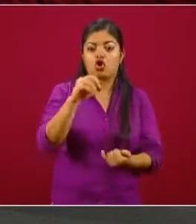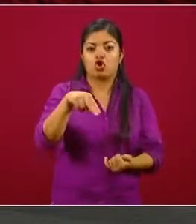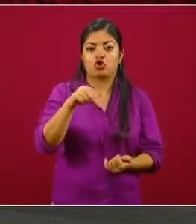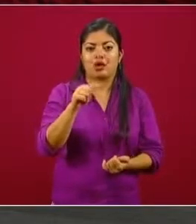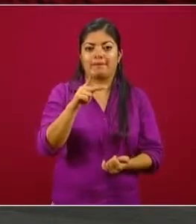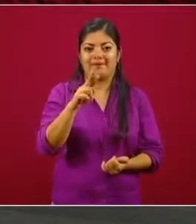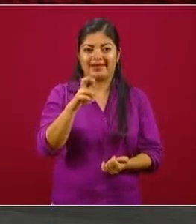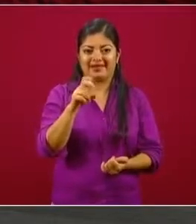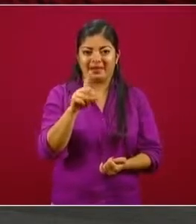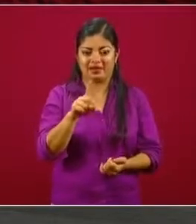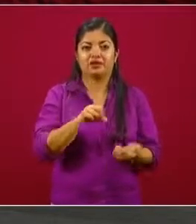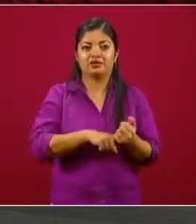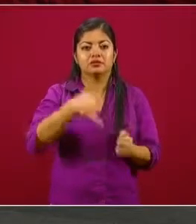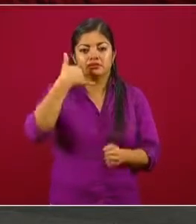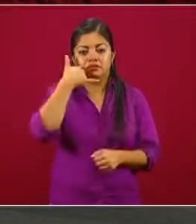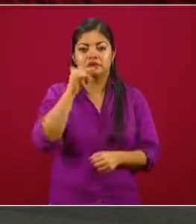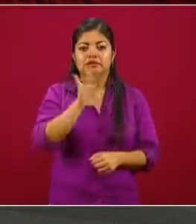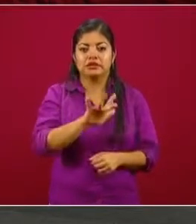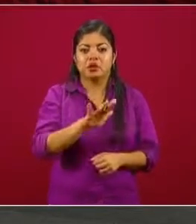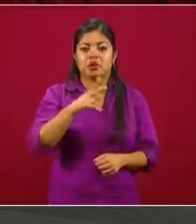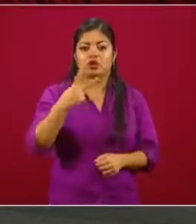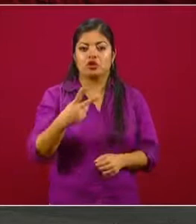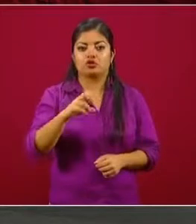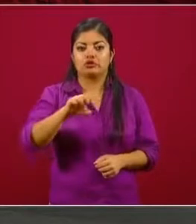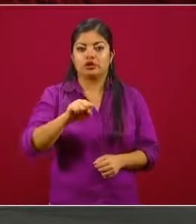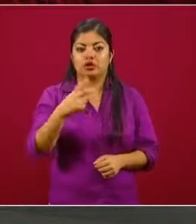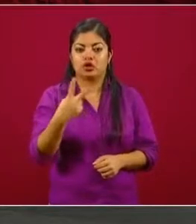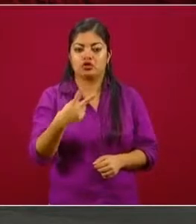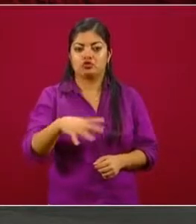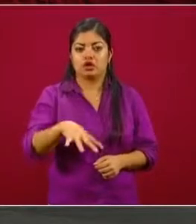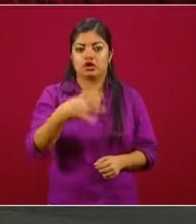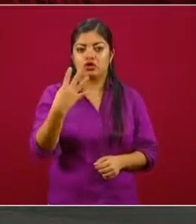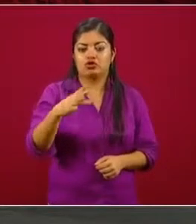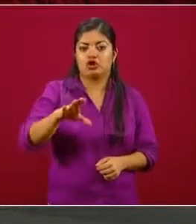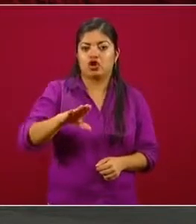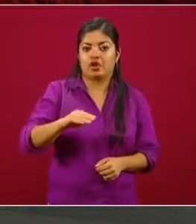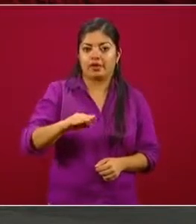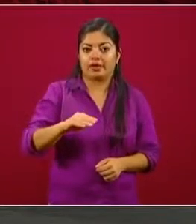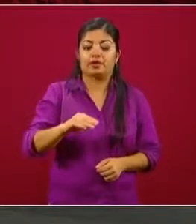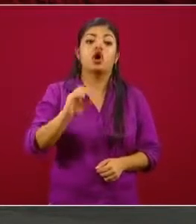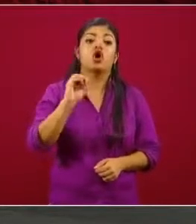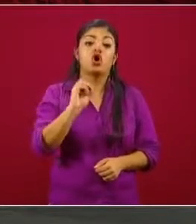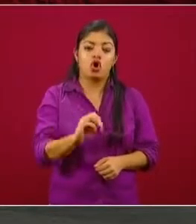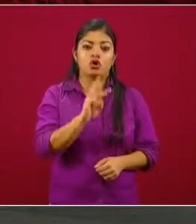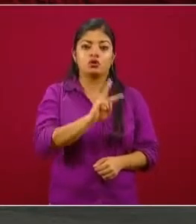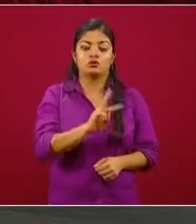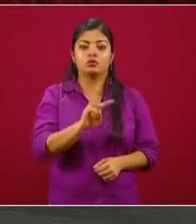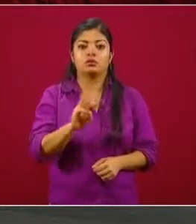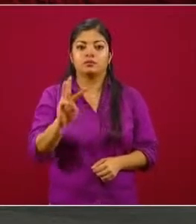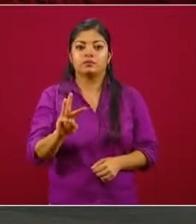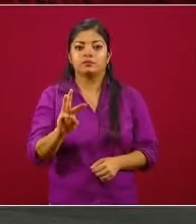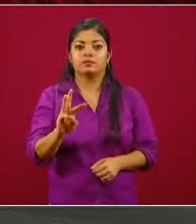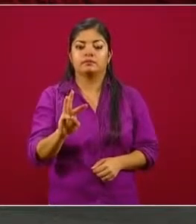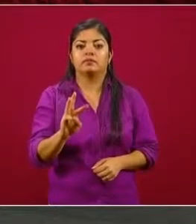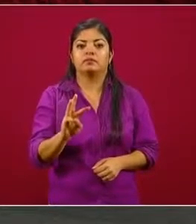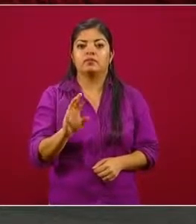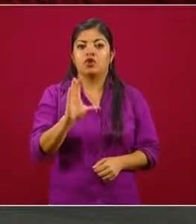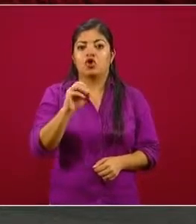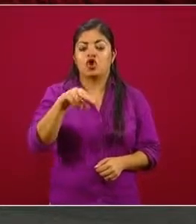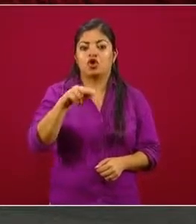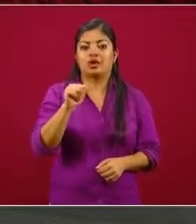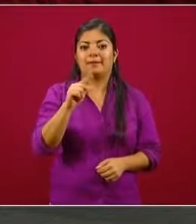ya se los he dicho, este teléfono 52 62 14 90, o en la página de internet